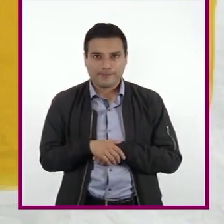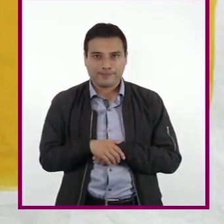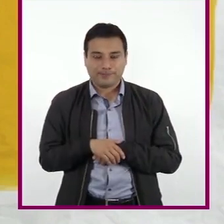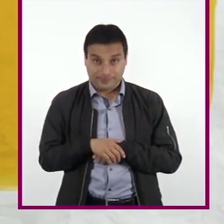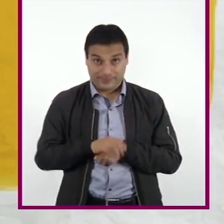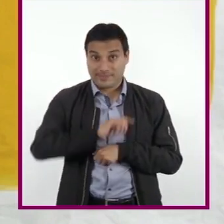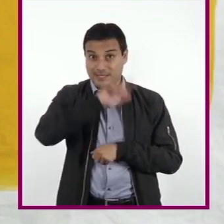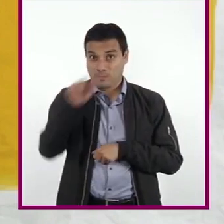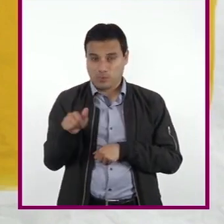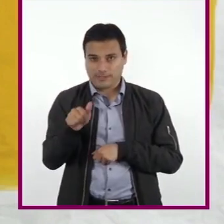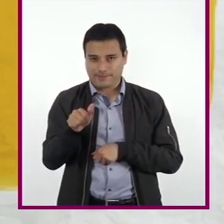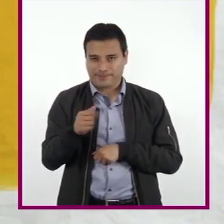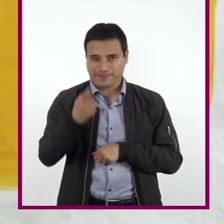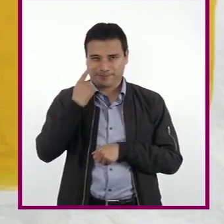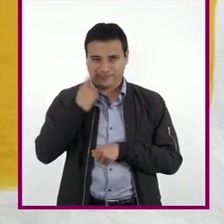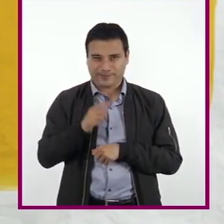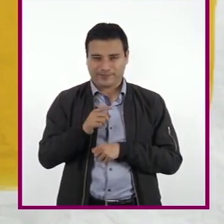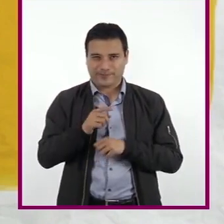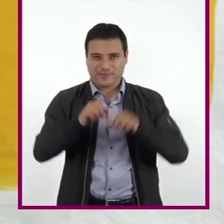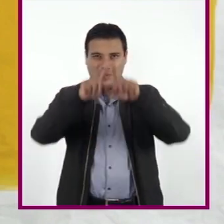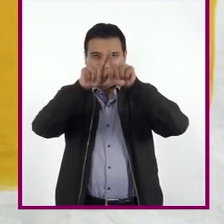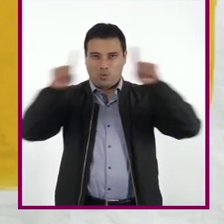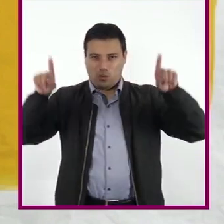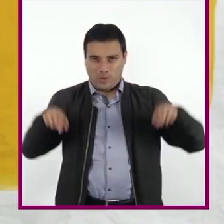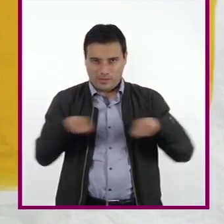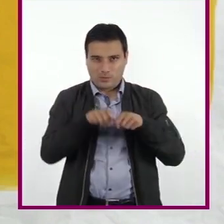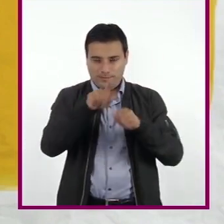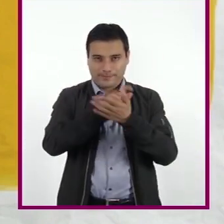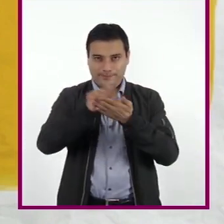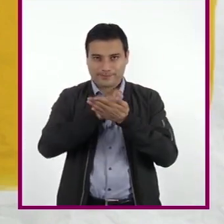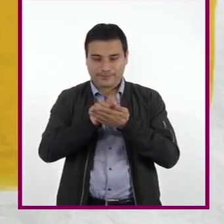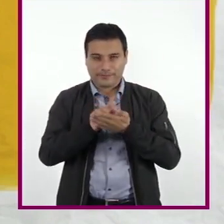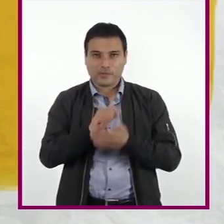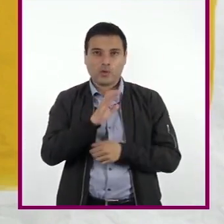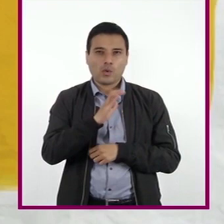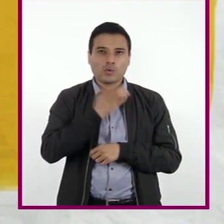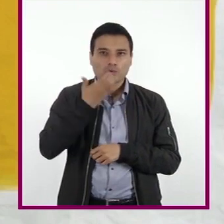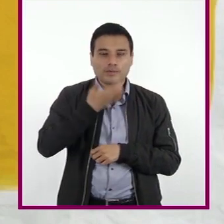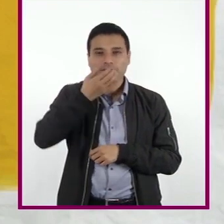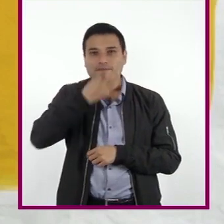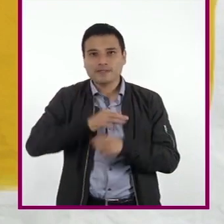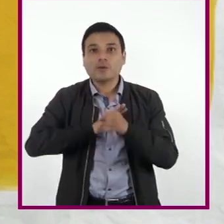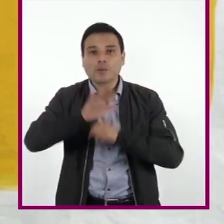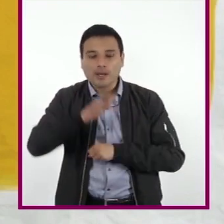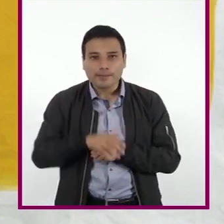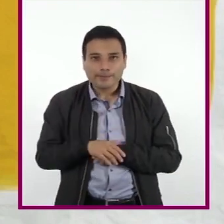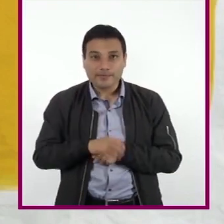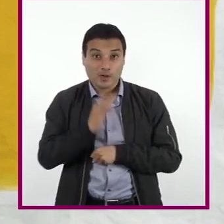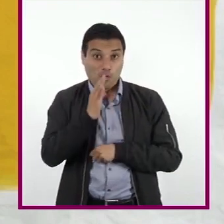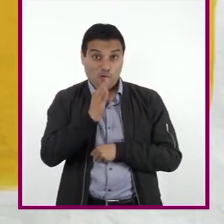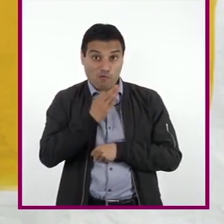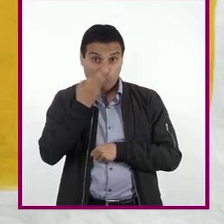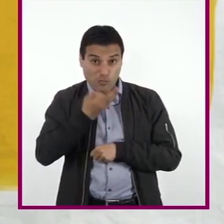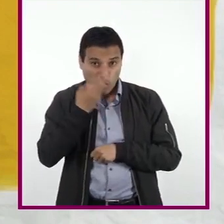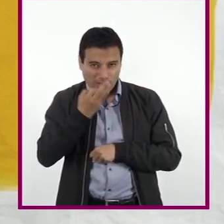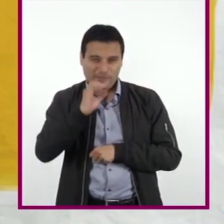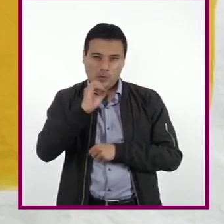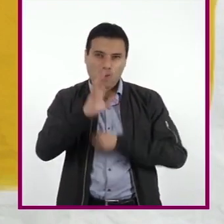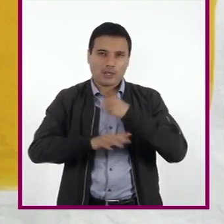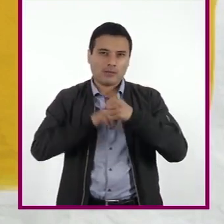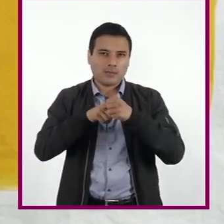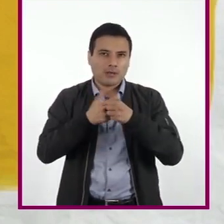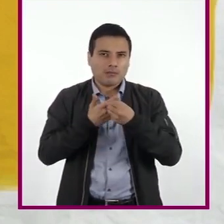que contenga los siguientes aspectos: costumbre o festividad, flora o fauna que se utiliza o